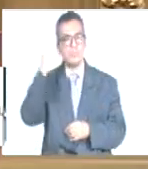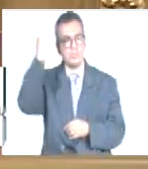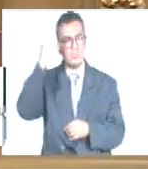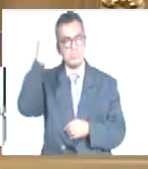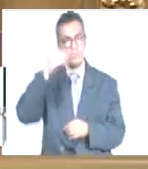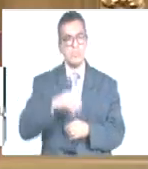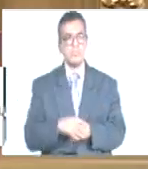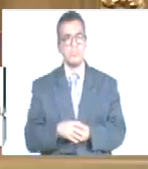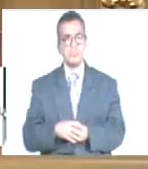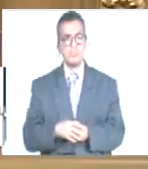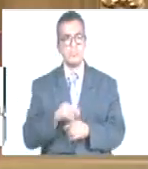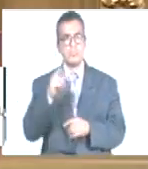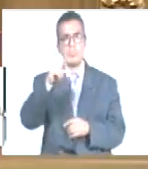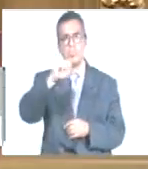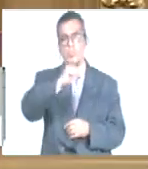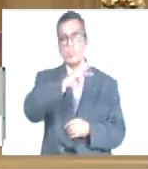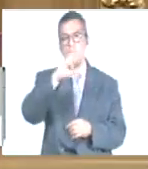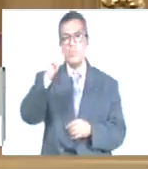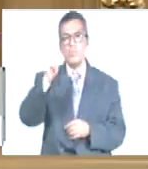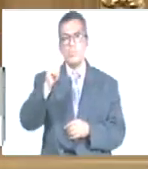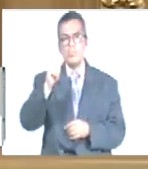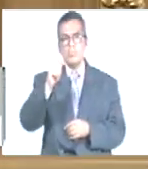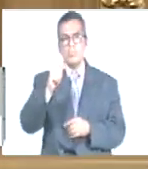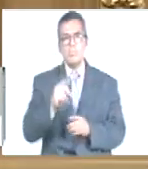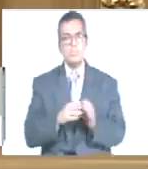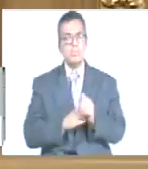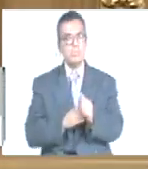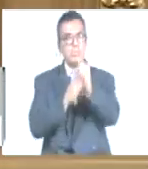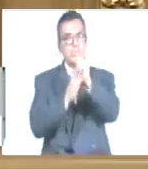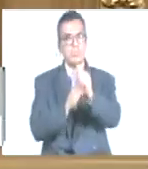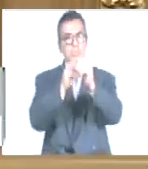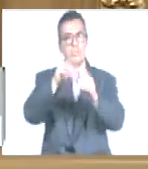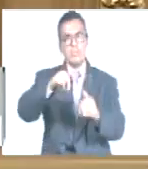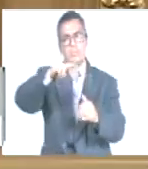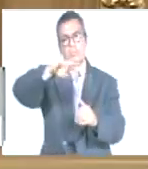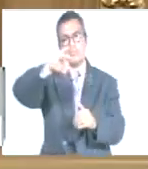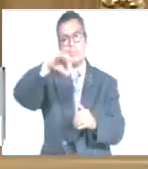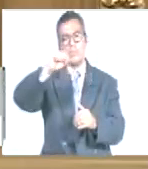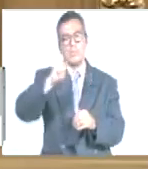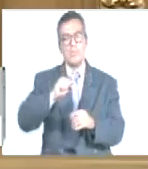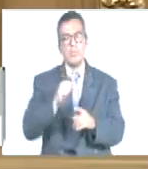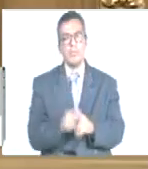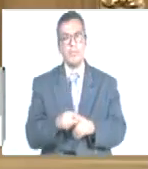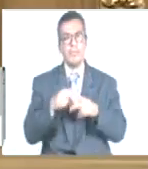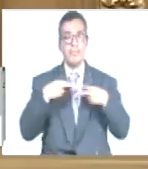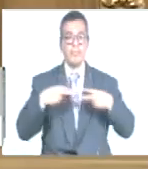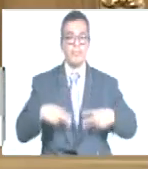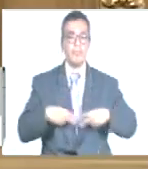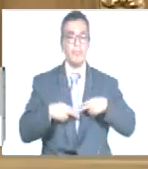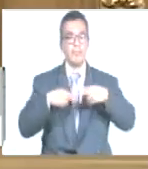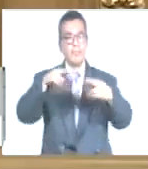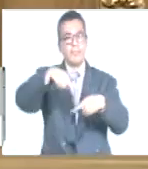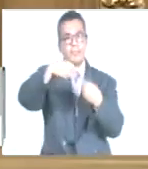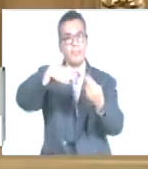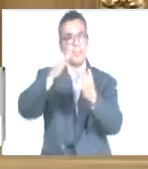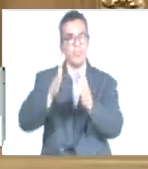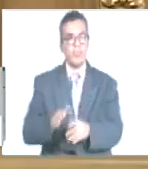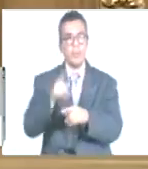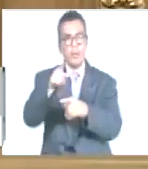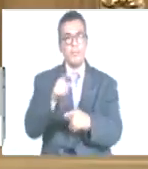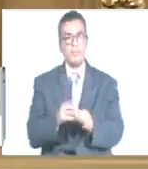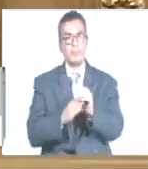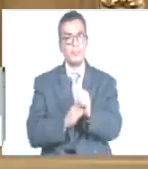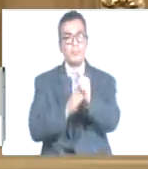Considerando que el joven Robert Serra y la lideresa María Herrera fueron en vida líderes revolucionarios